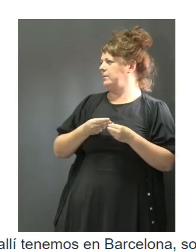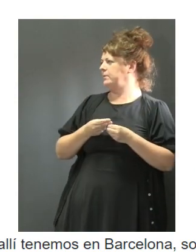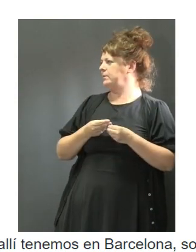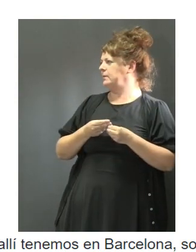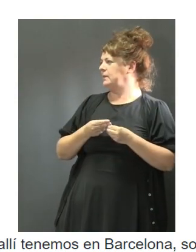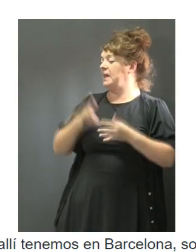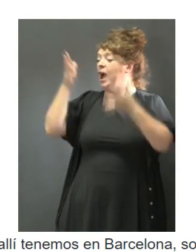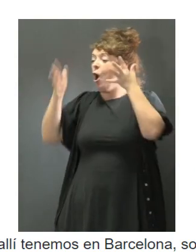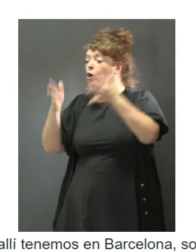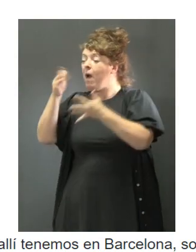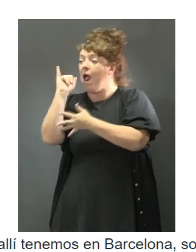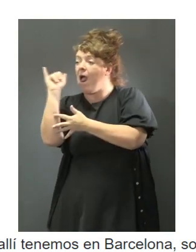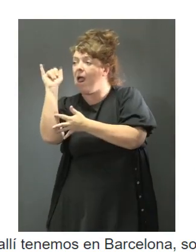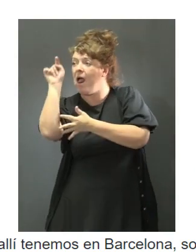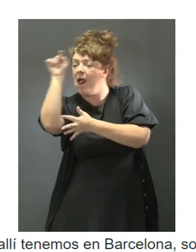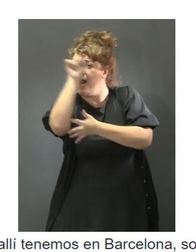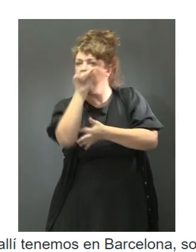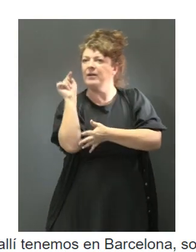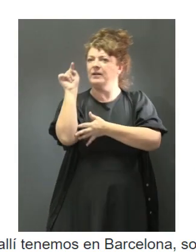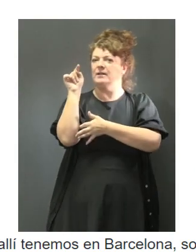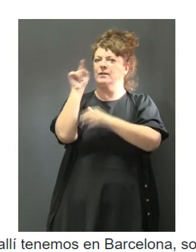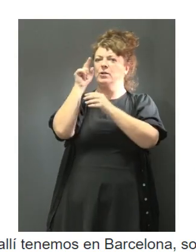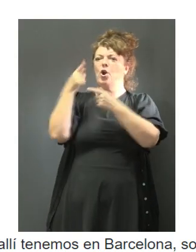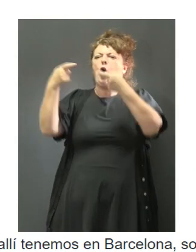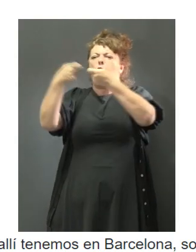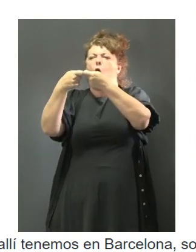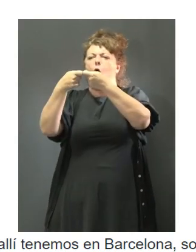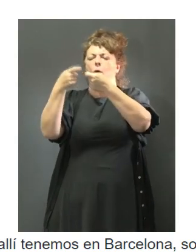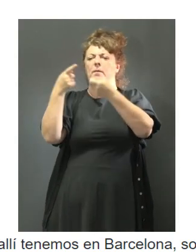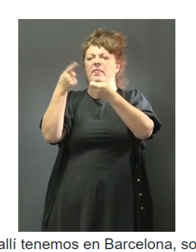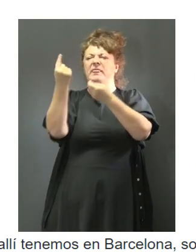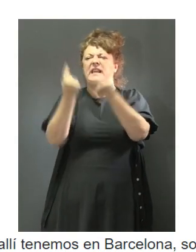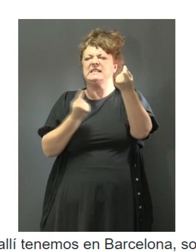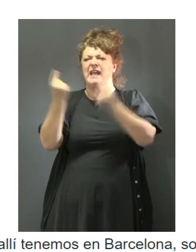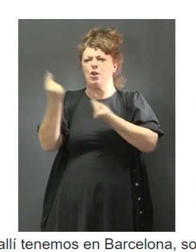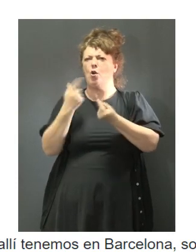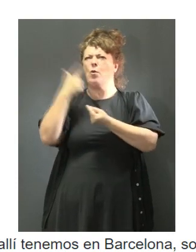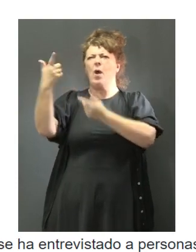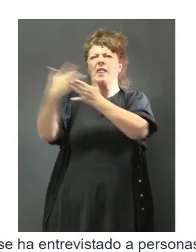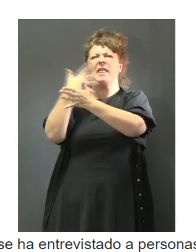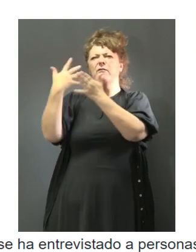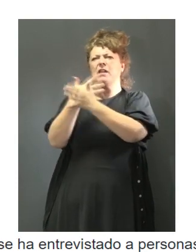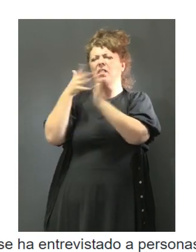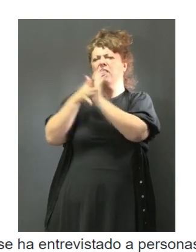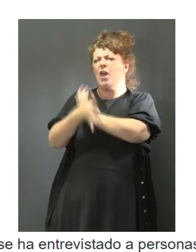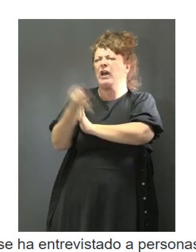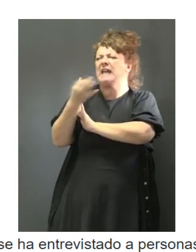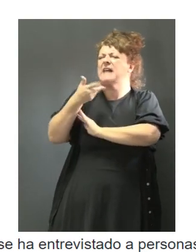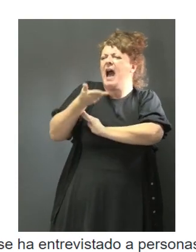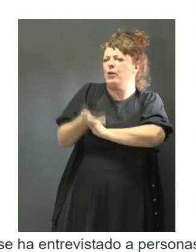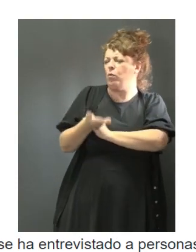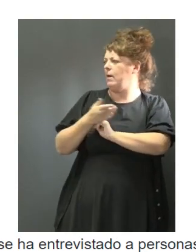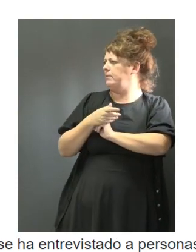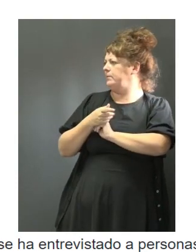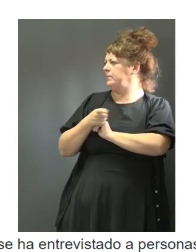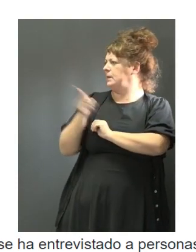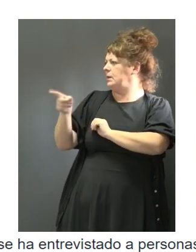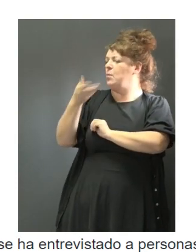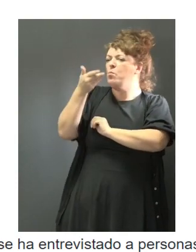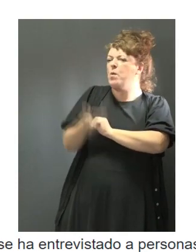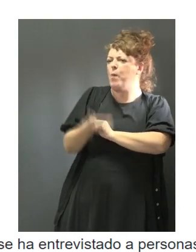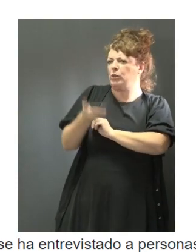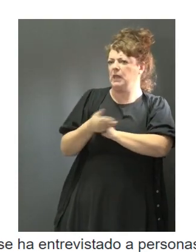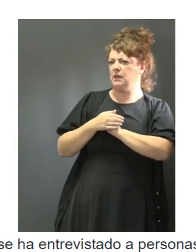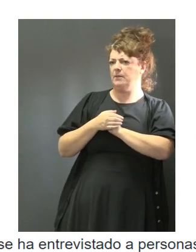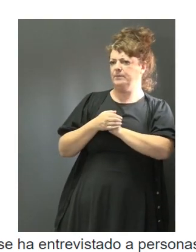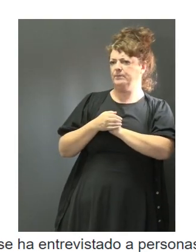ha enseñado los robots existentes. Y bueno, pero esa fase de codiseño en los que ellos participan es la definición de lo que podría ser de ayuda. Y yo creo que eso es muy, muy, muy, muy